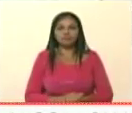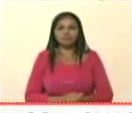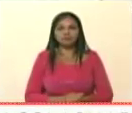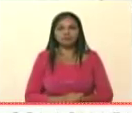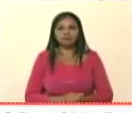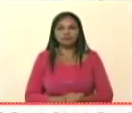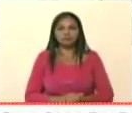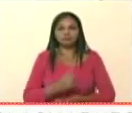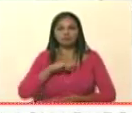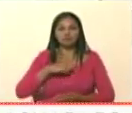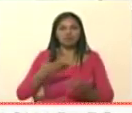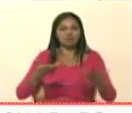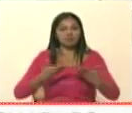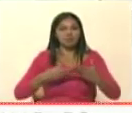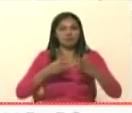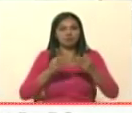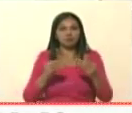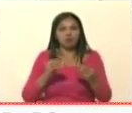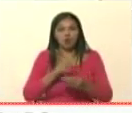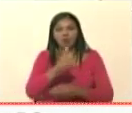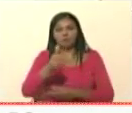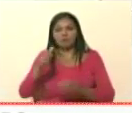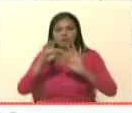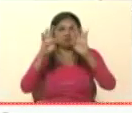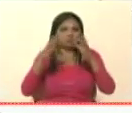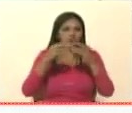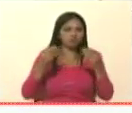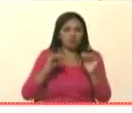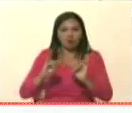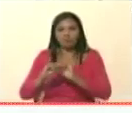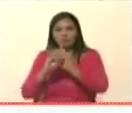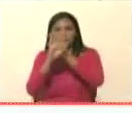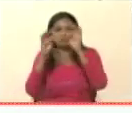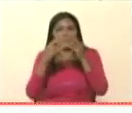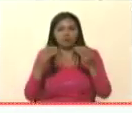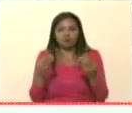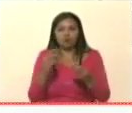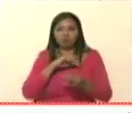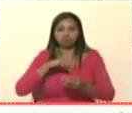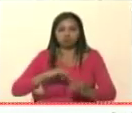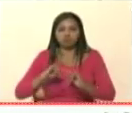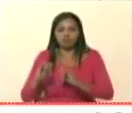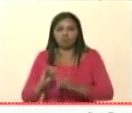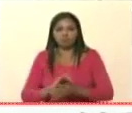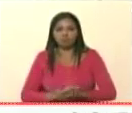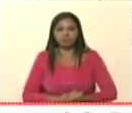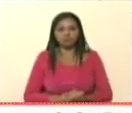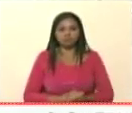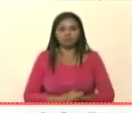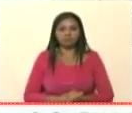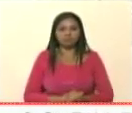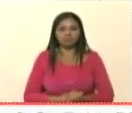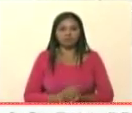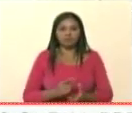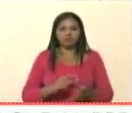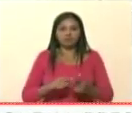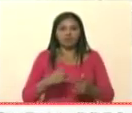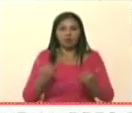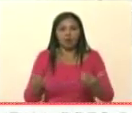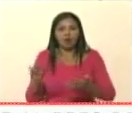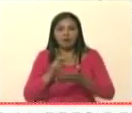Yo regalo siempre la de Polanco Alcántara en inglés y en español a todos los visitantes. Y ahora estoy leyendo la